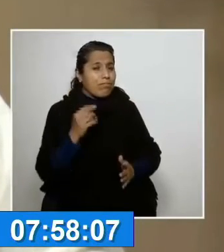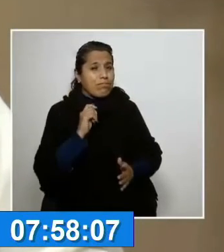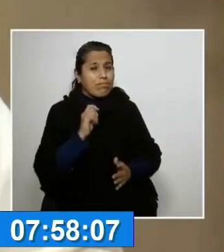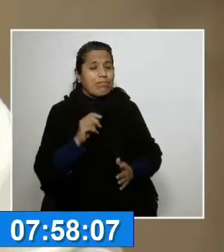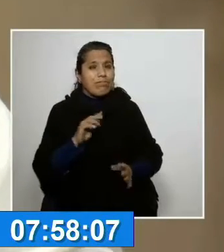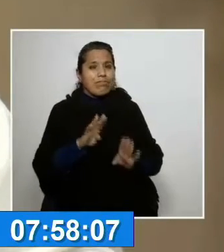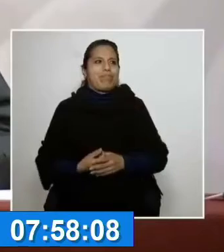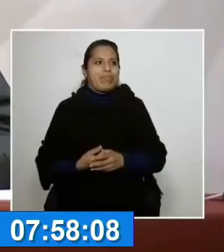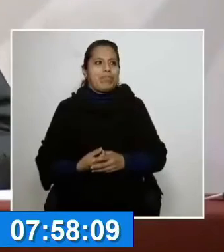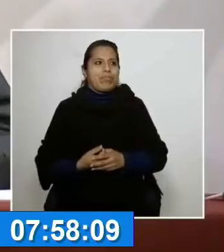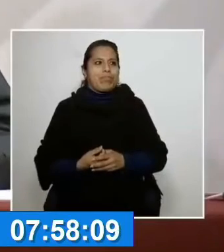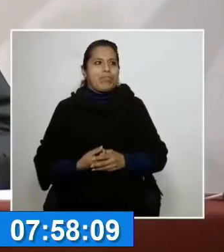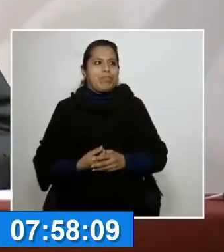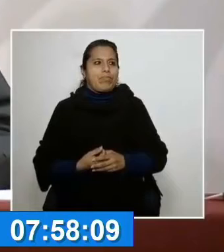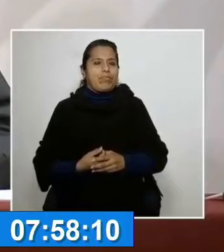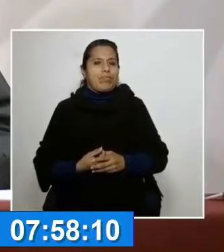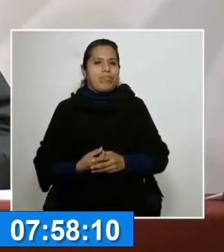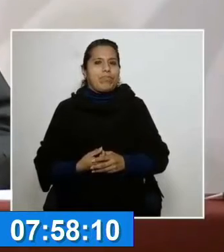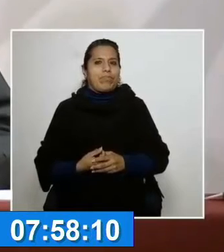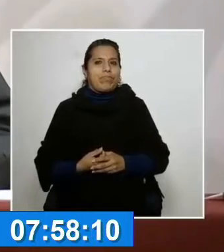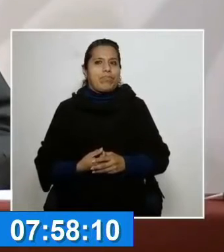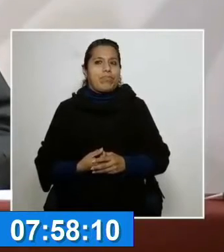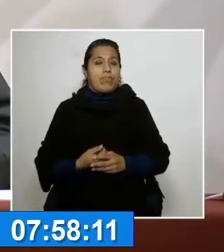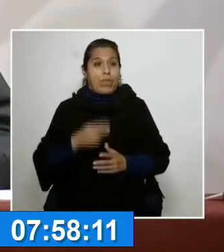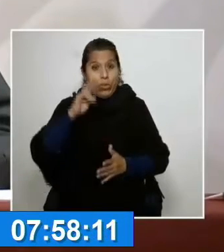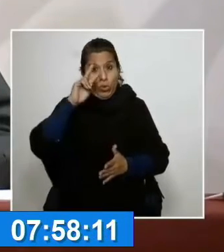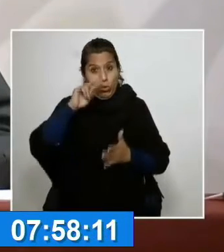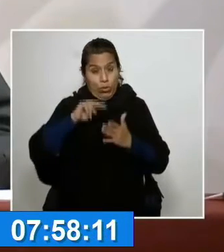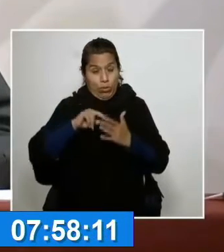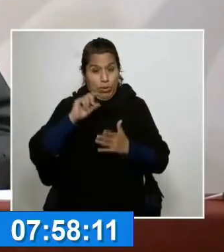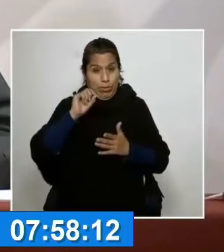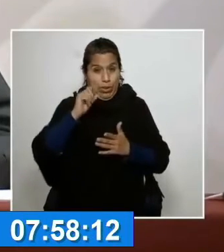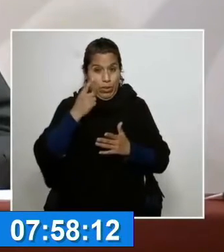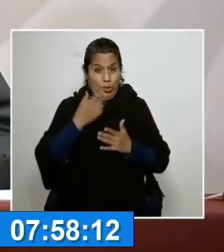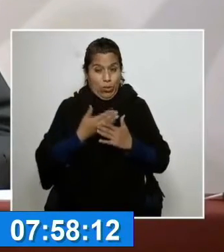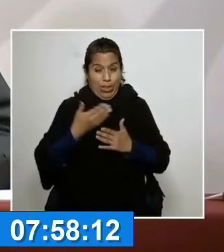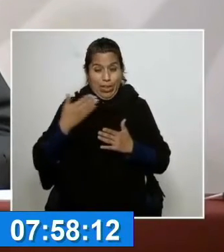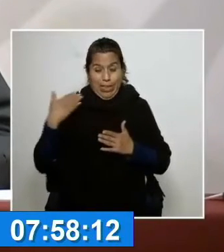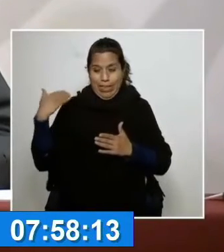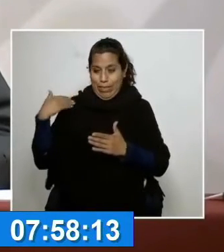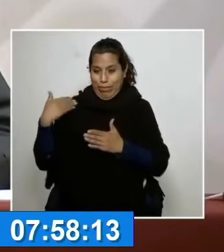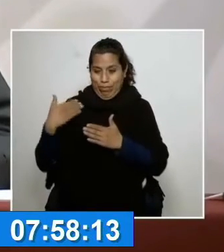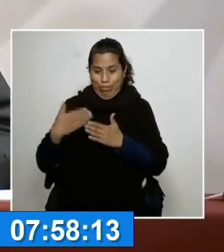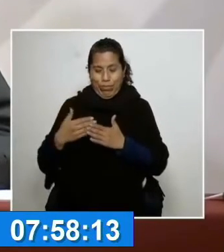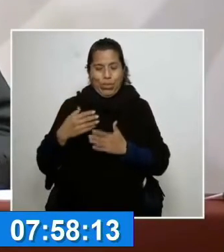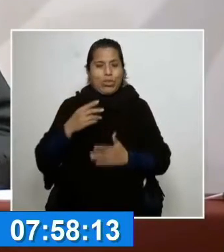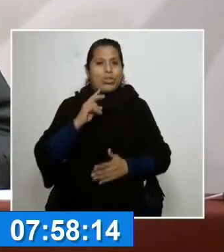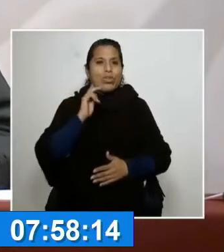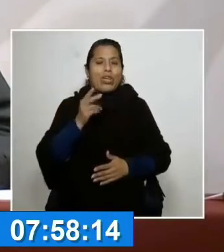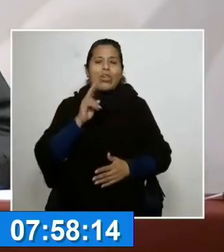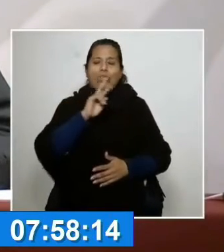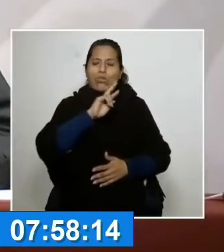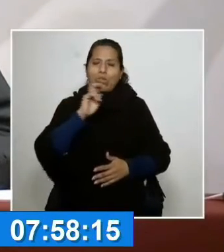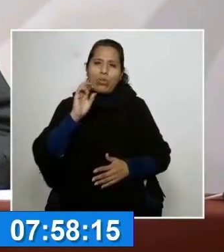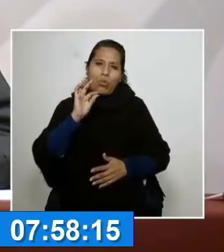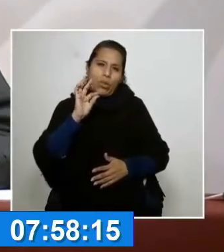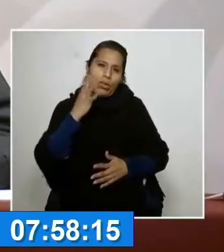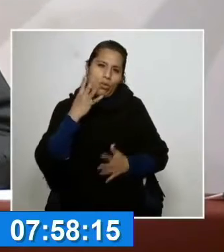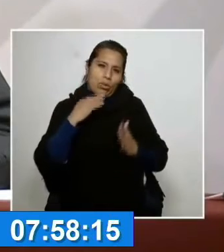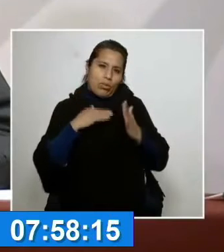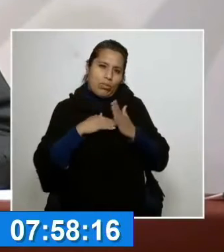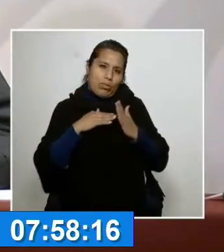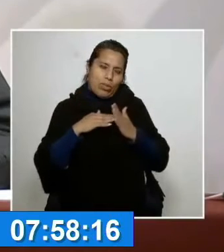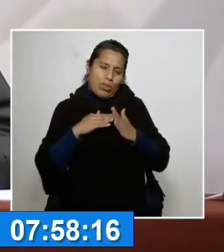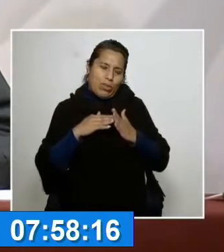Arganiz, secretario de Comunicaciones, dijo durante este plan de apoyo para Zacatecas que para el próximo año el presupuesto de egresos de la